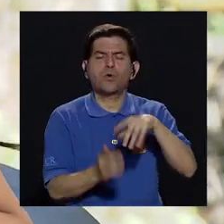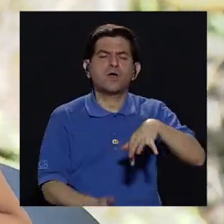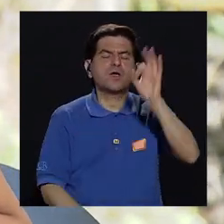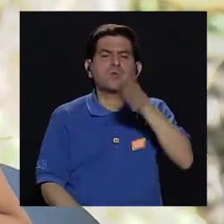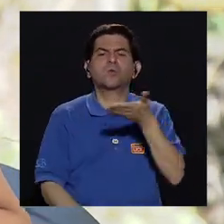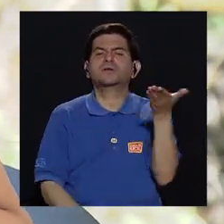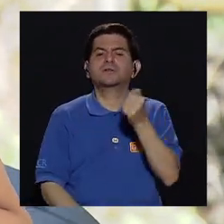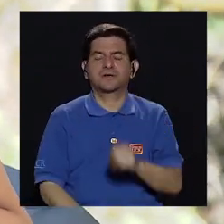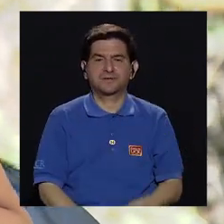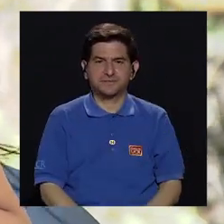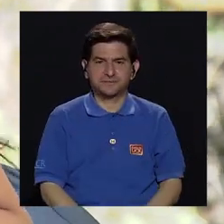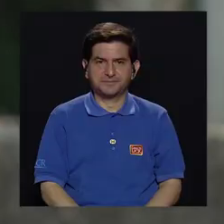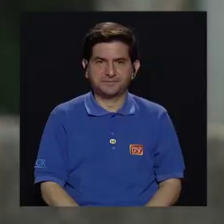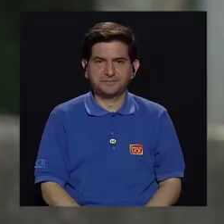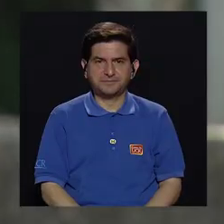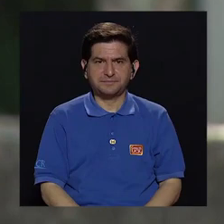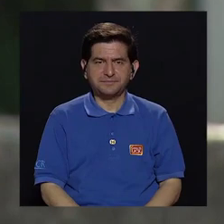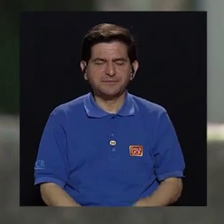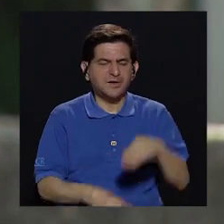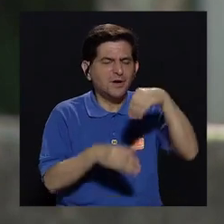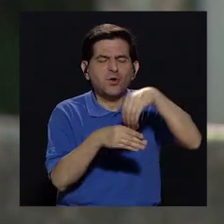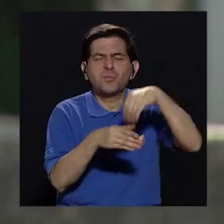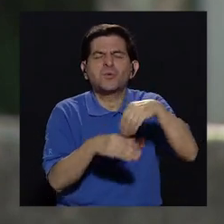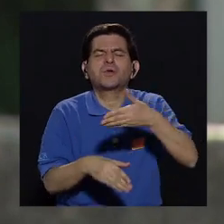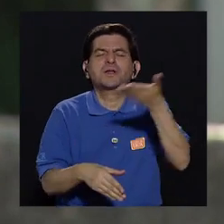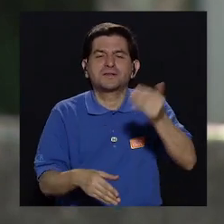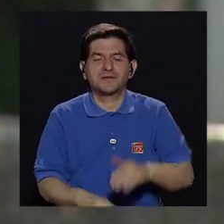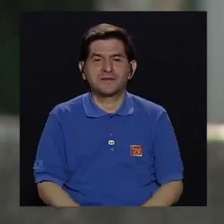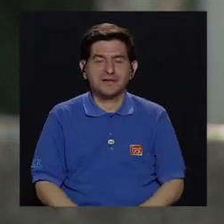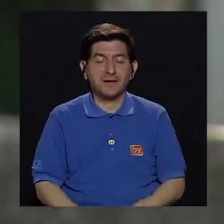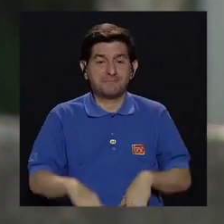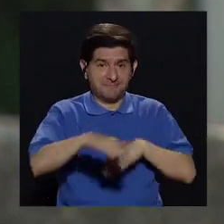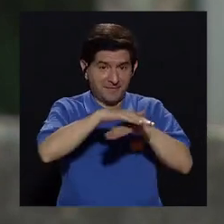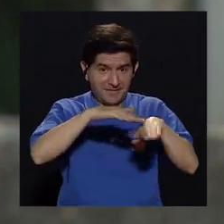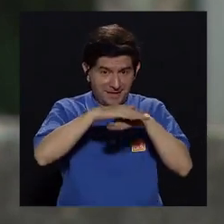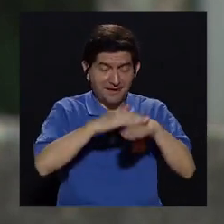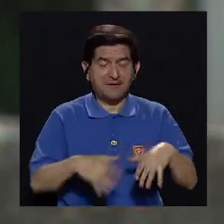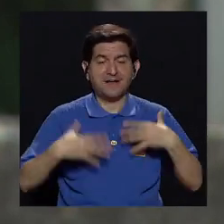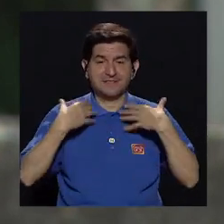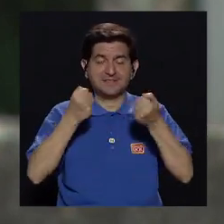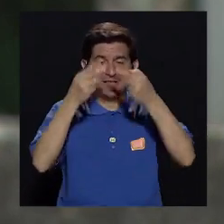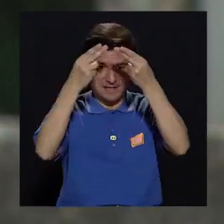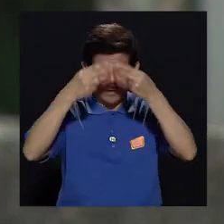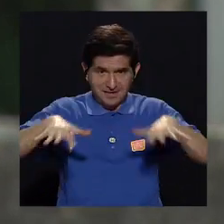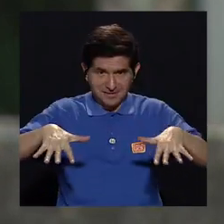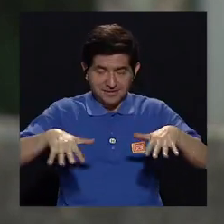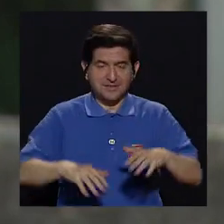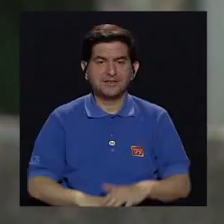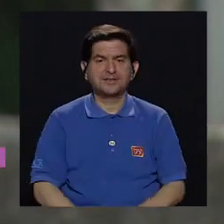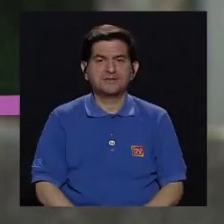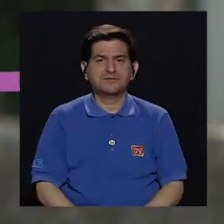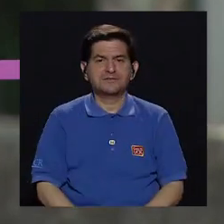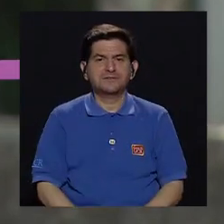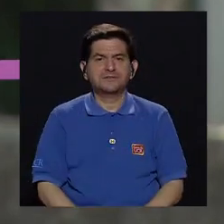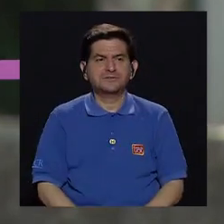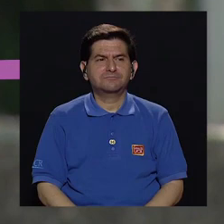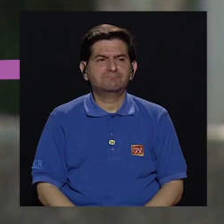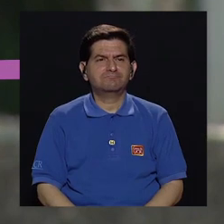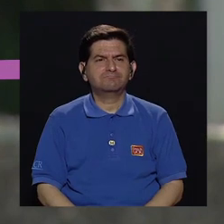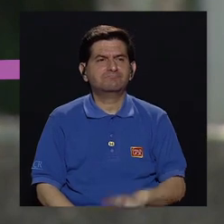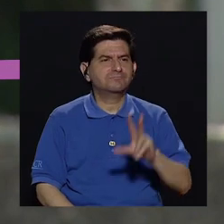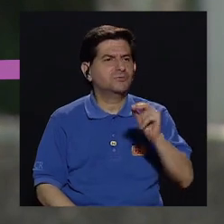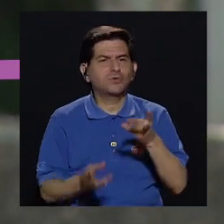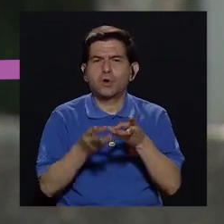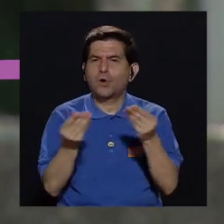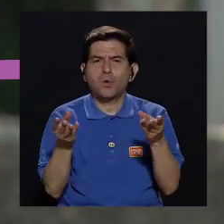¿qué se encuentra? ¿Qué? Sí. ¿Qué lo compone? Los pilares de salud digital, al final, no